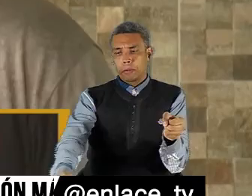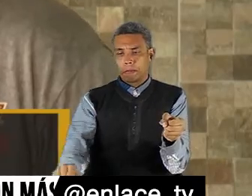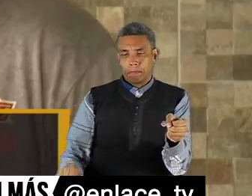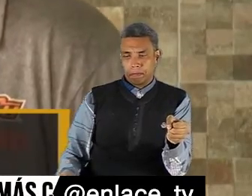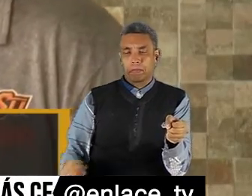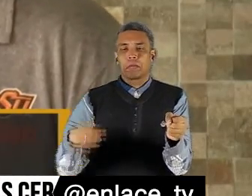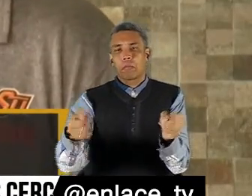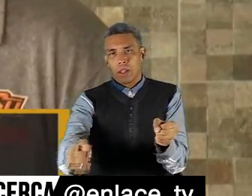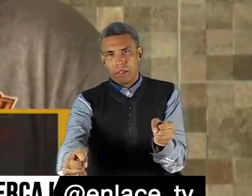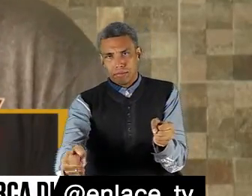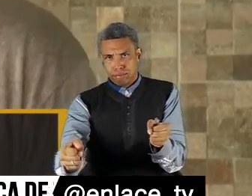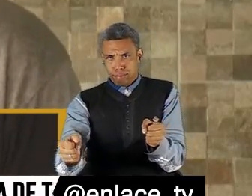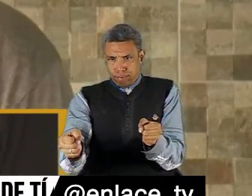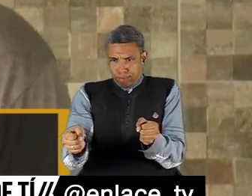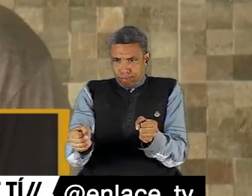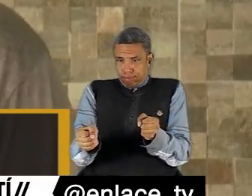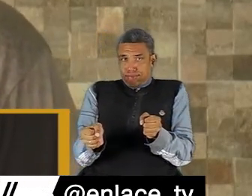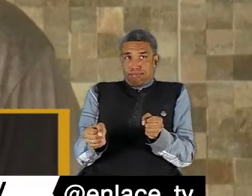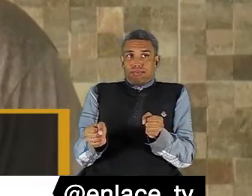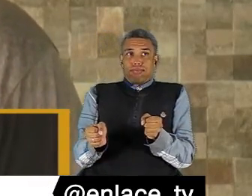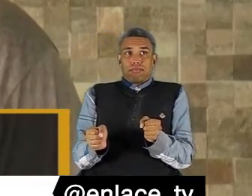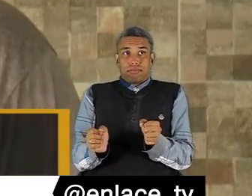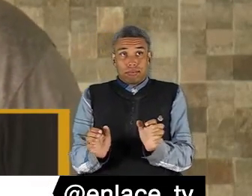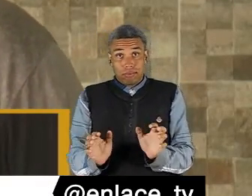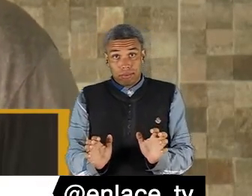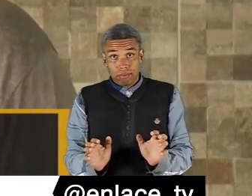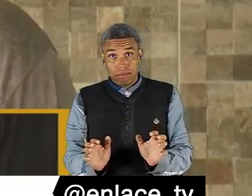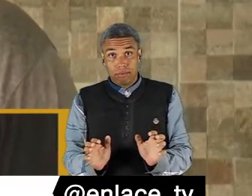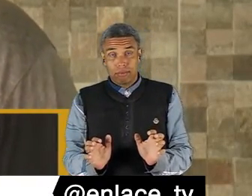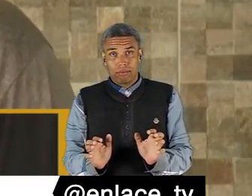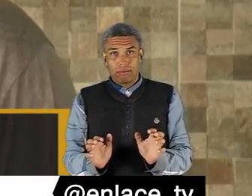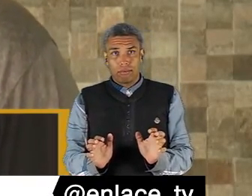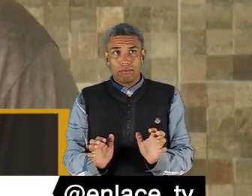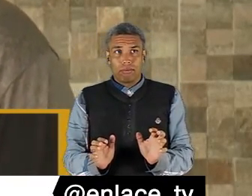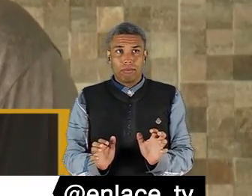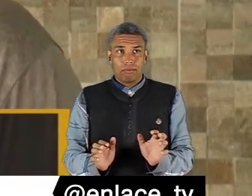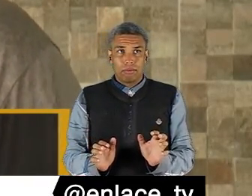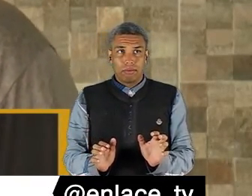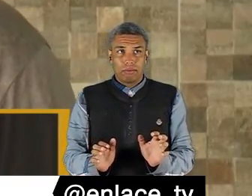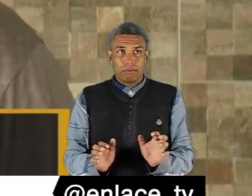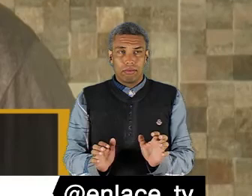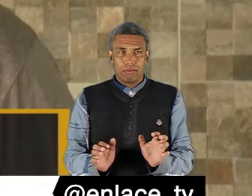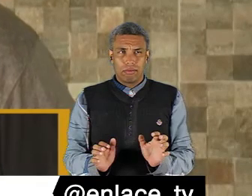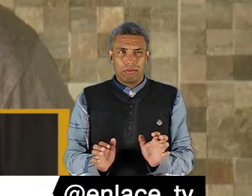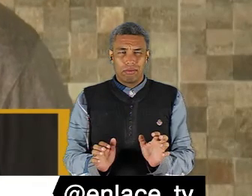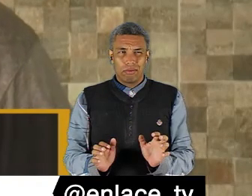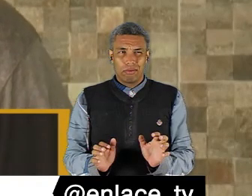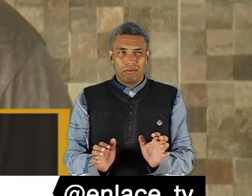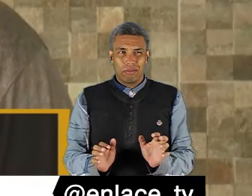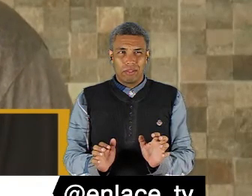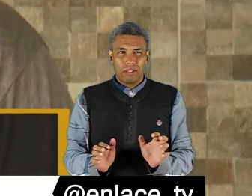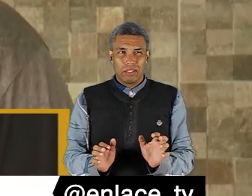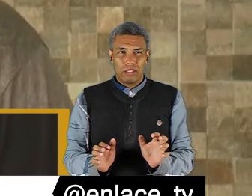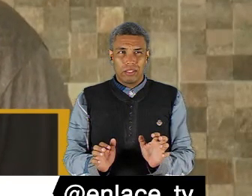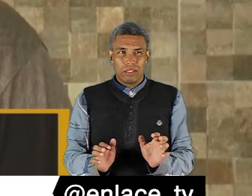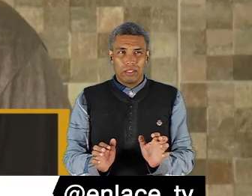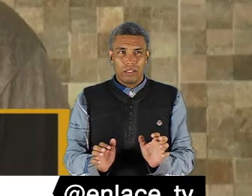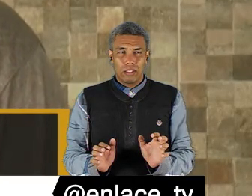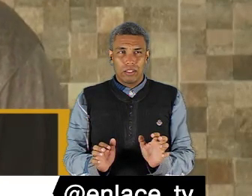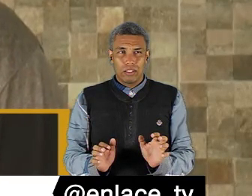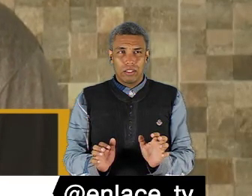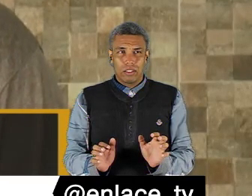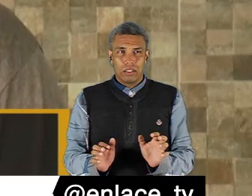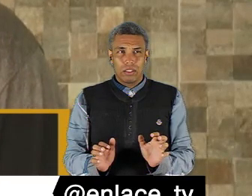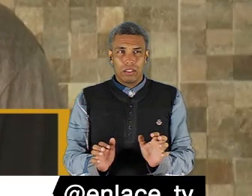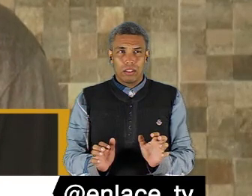principal. Él hizo esto y cuando ya iba saliendo, pues se puede decir que en marchas de arranque, a una velocidad muy baja,